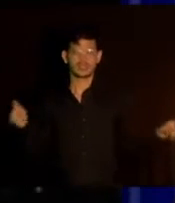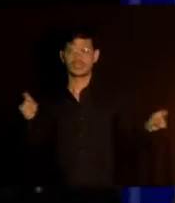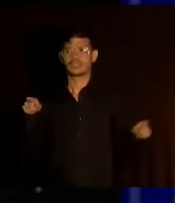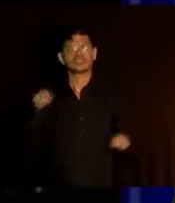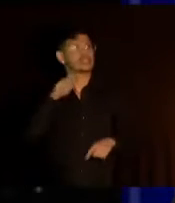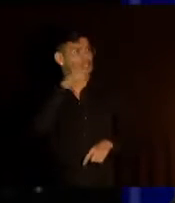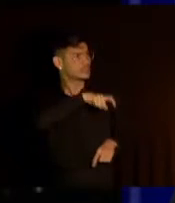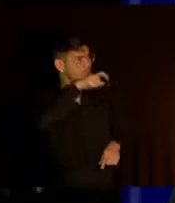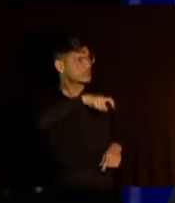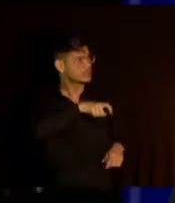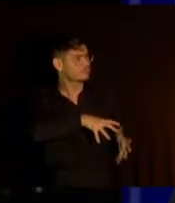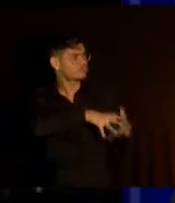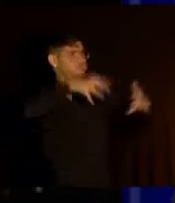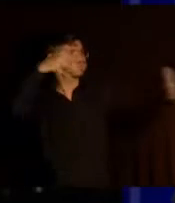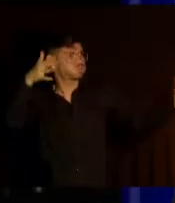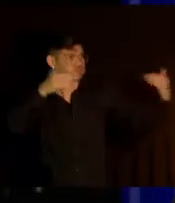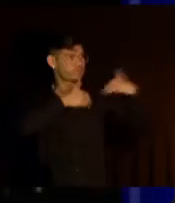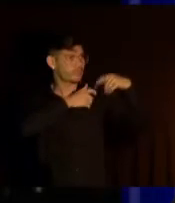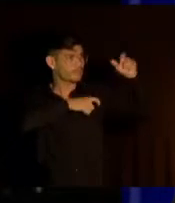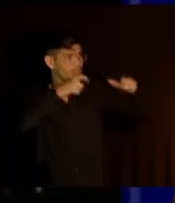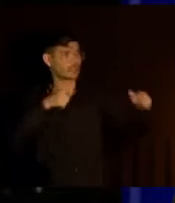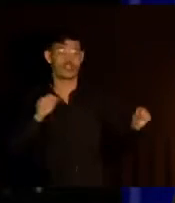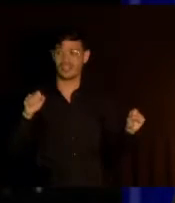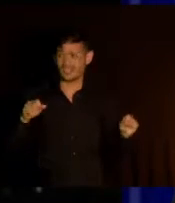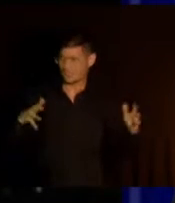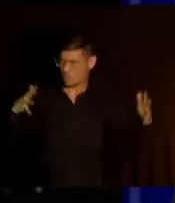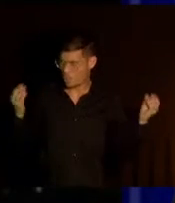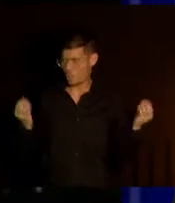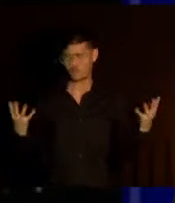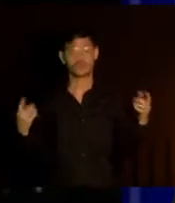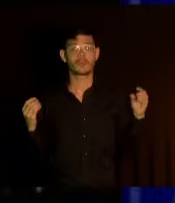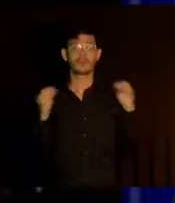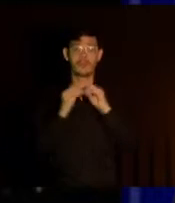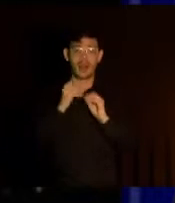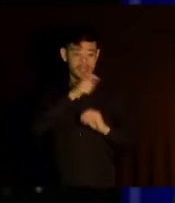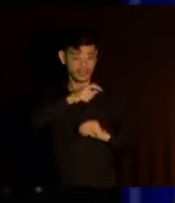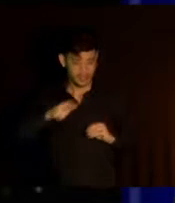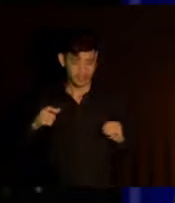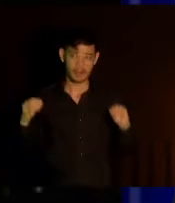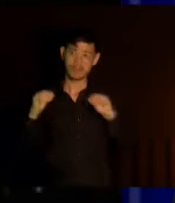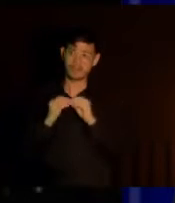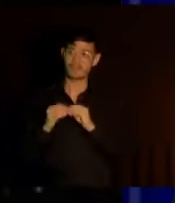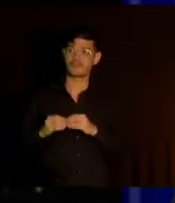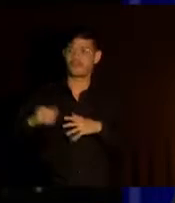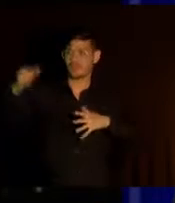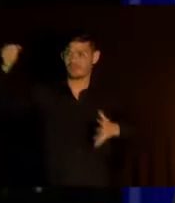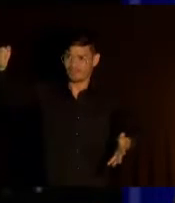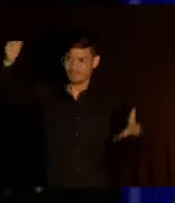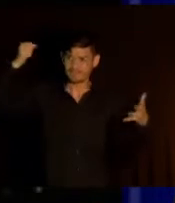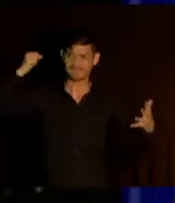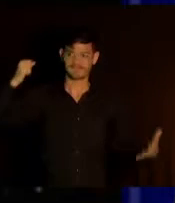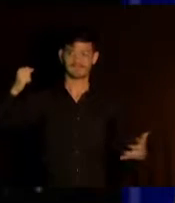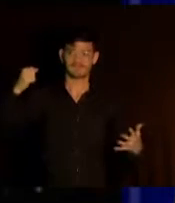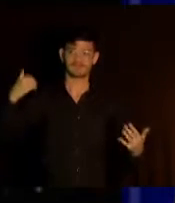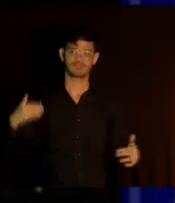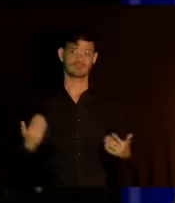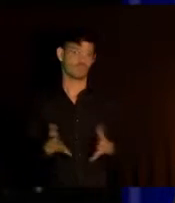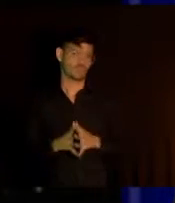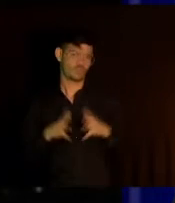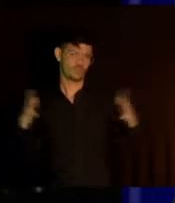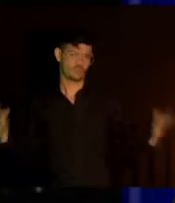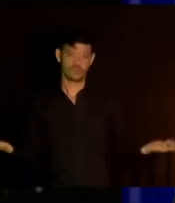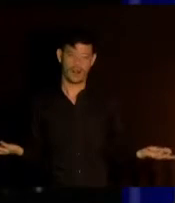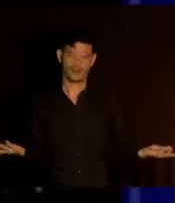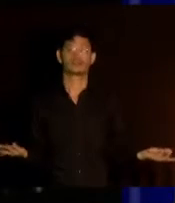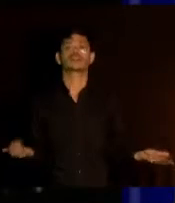grande. Gigantesco. Y aparte del recurso humano, un músculo financiero demasiado grande para poderlo desarrollar.